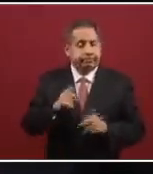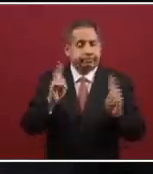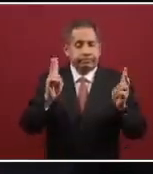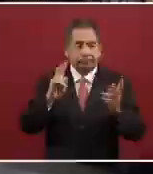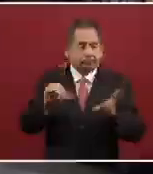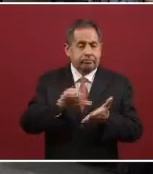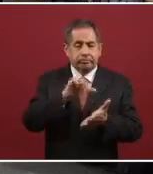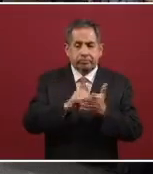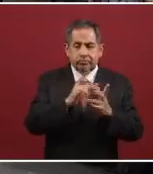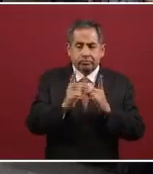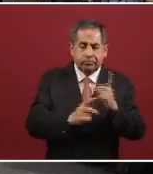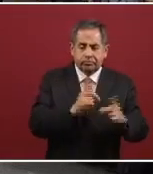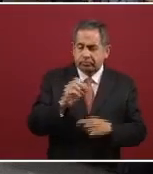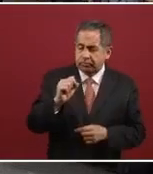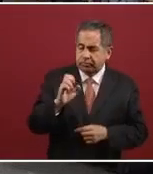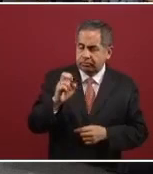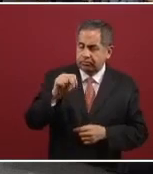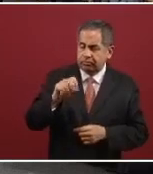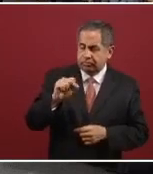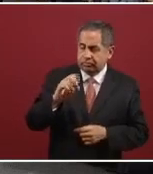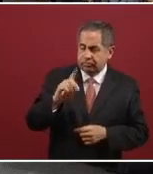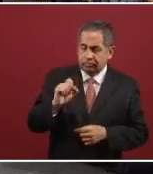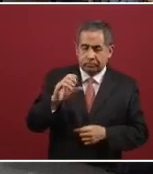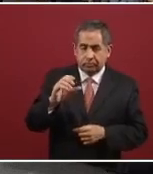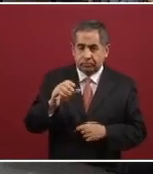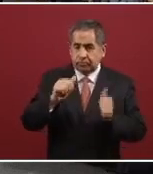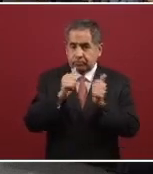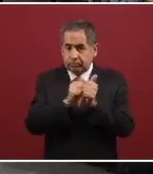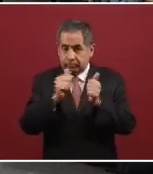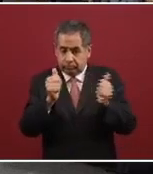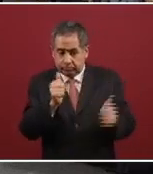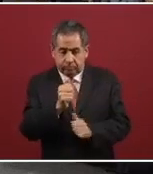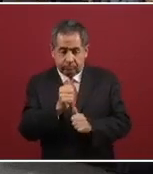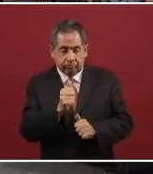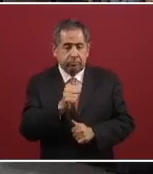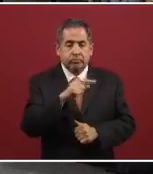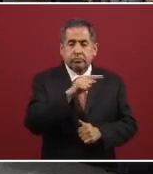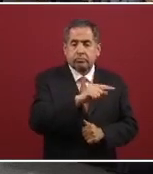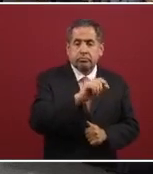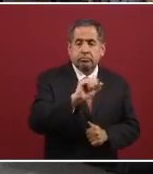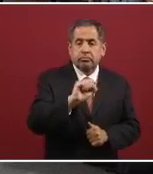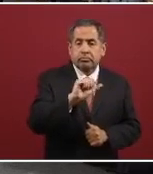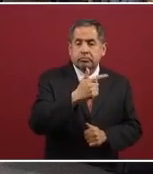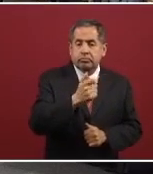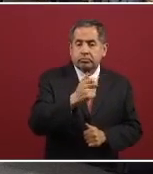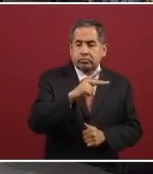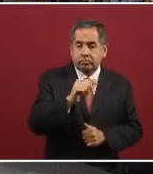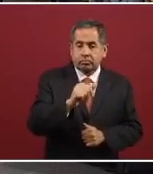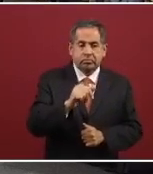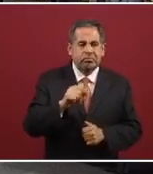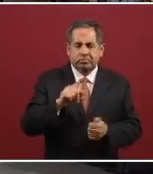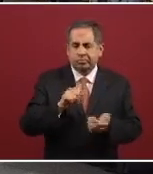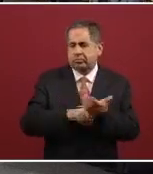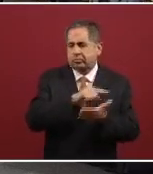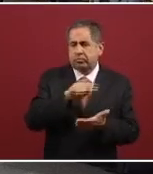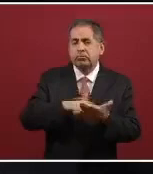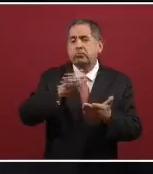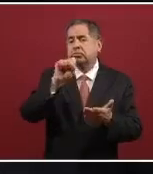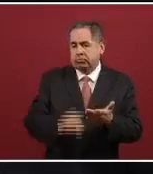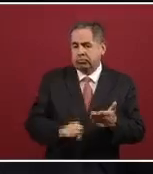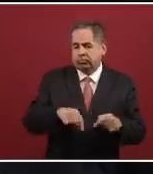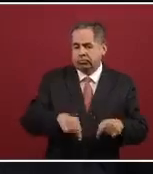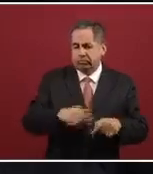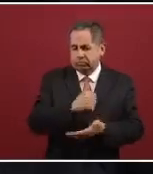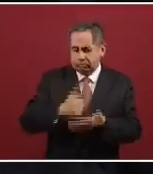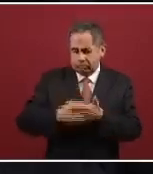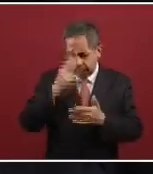y Deportivo Sensodep, que depende de la Secretaría de Agricultura y Desarrollo Rural. Está ubicado aquí al sur de la ciudad.